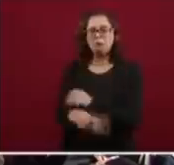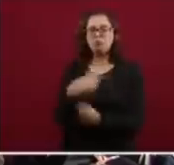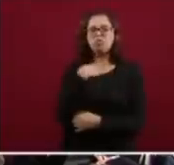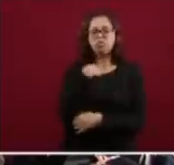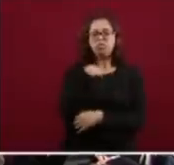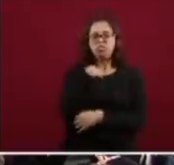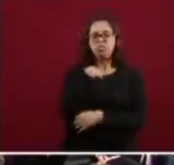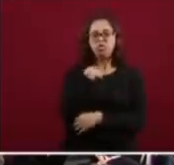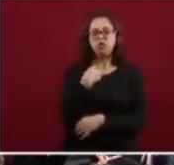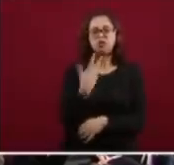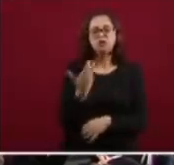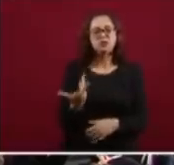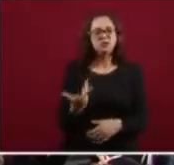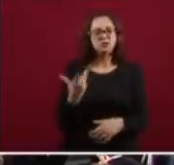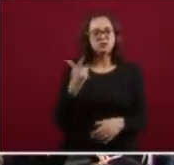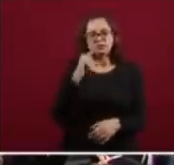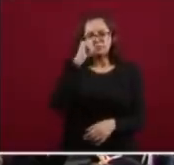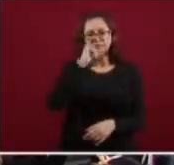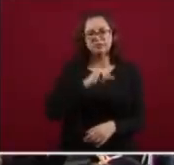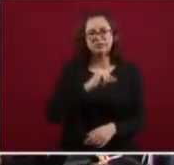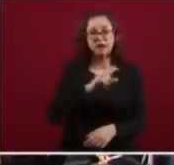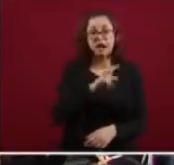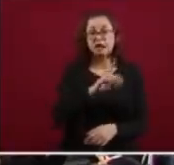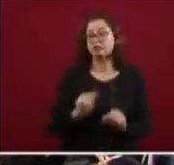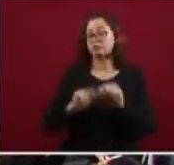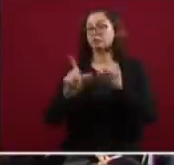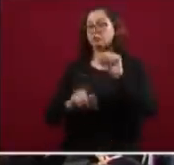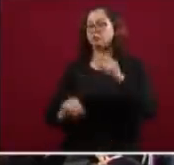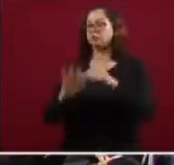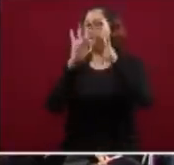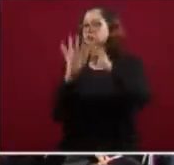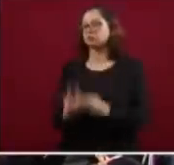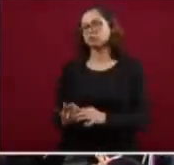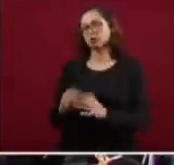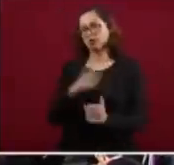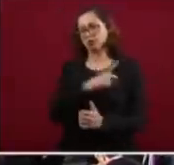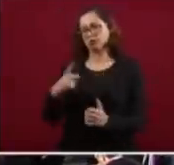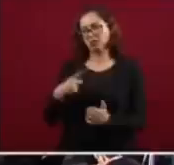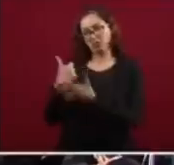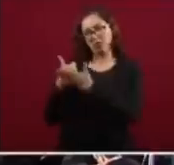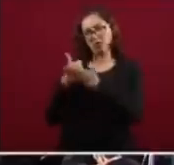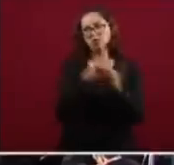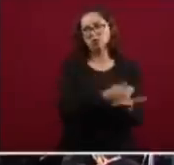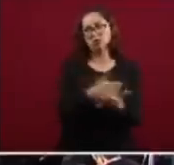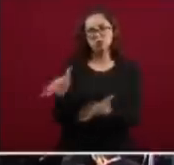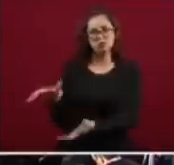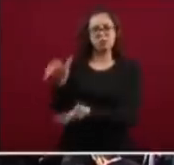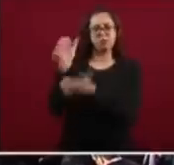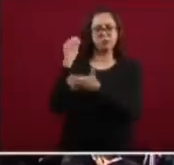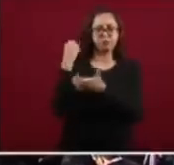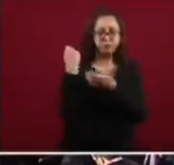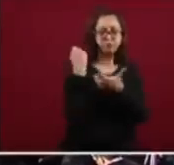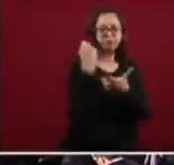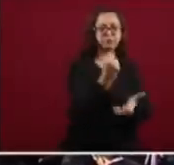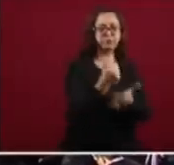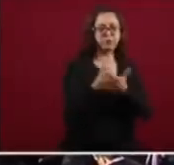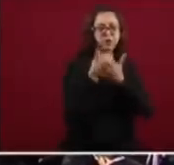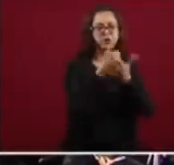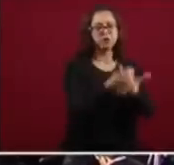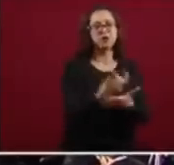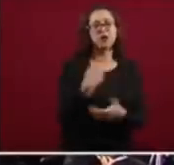al pueblo entonces si usa mal está pero en el discurso lo que